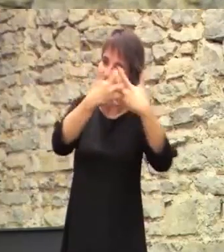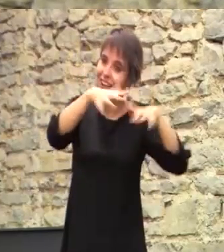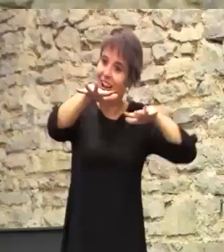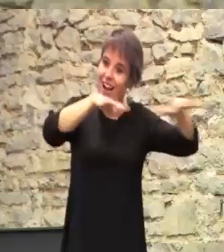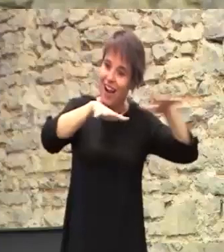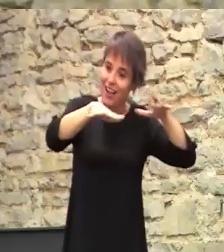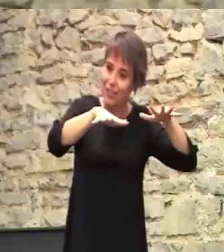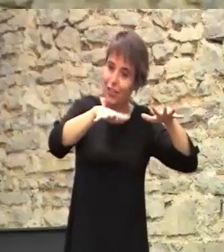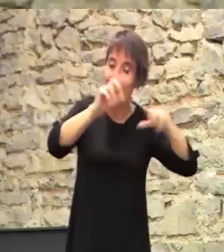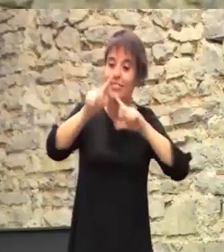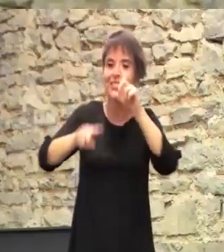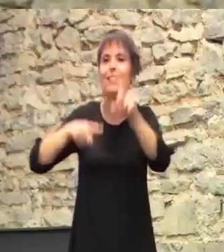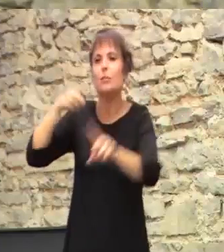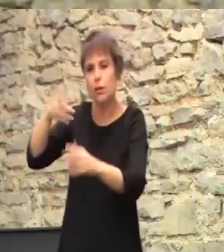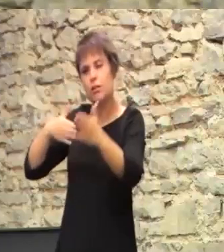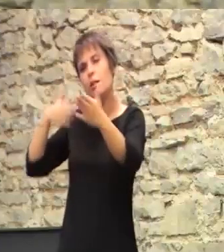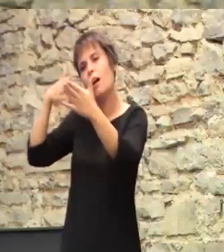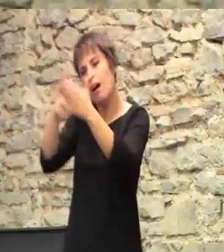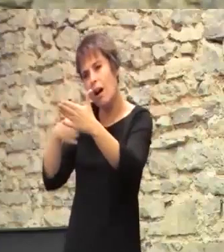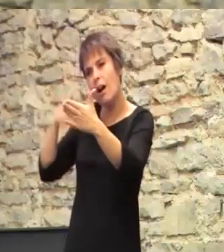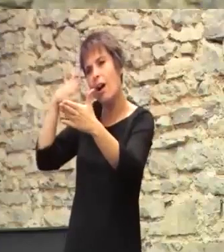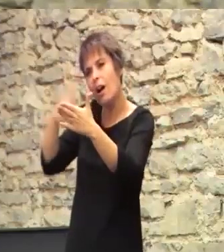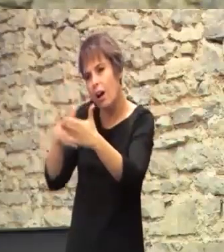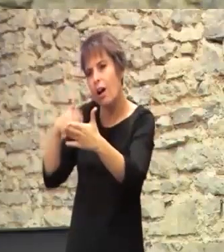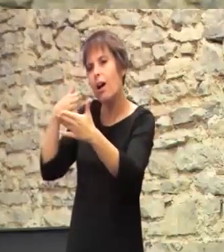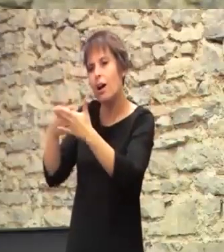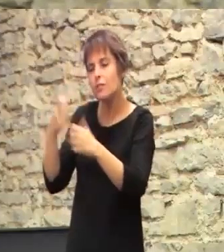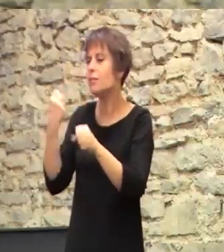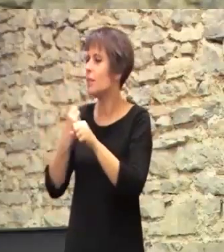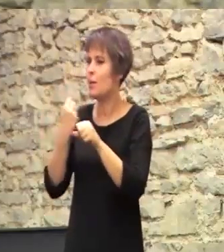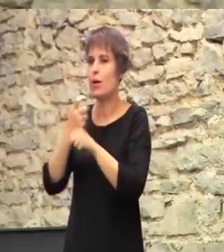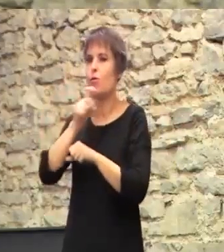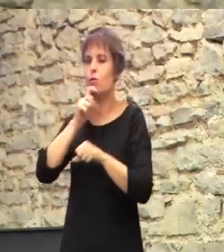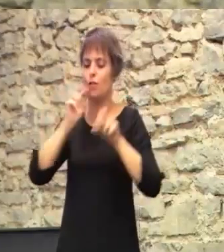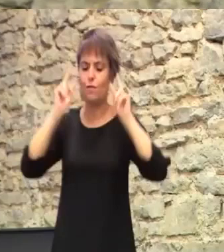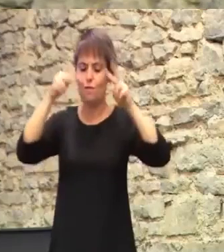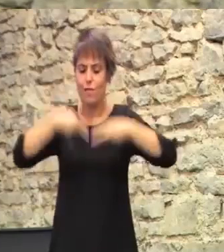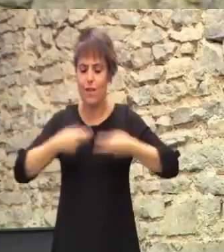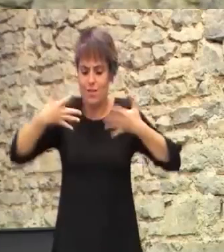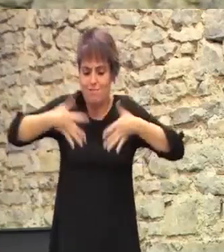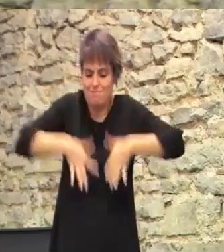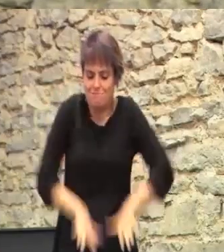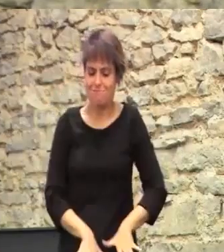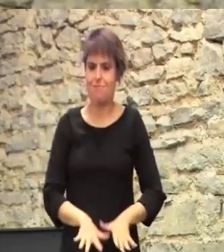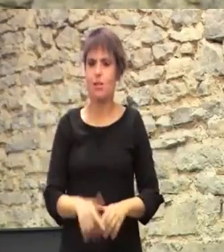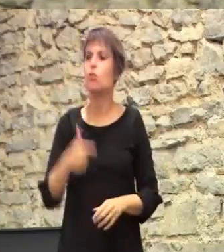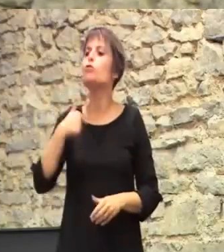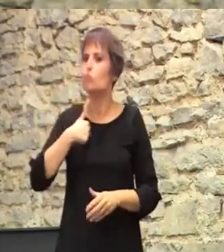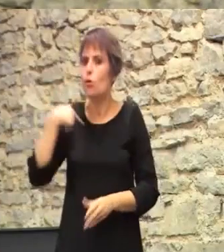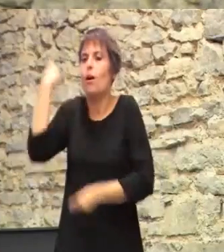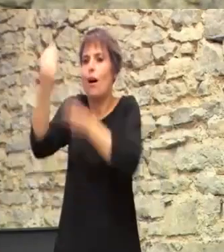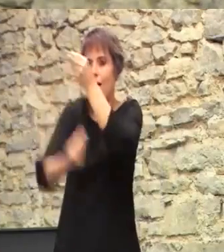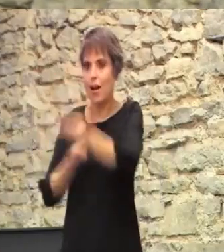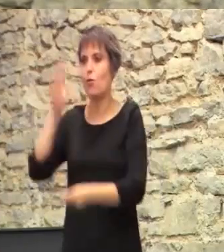es bastante dificultoso trabajarse internamente esta cosa de legitimar yo hago